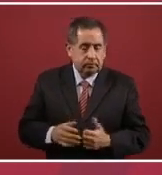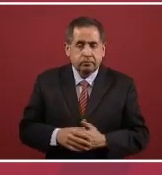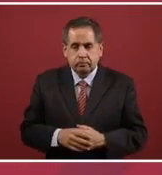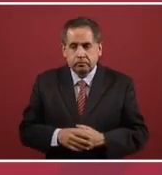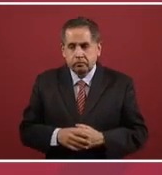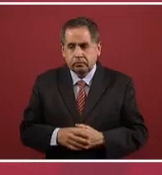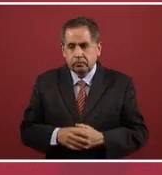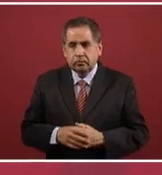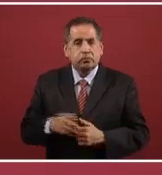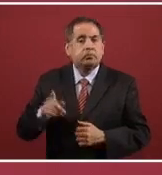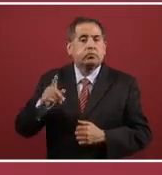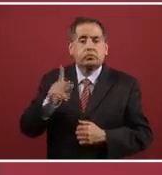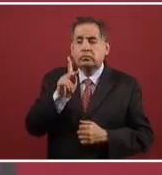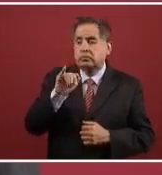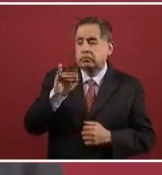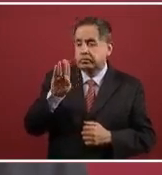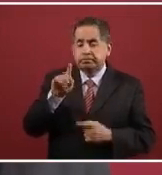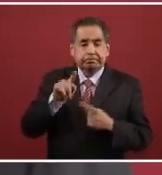el Producto Interno Bruto,